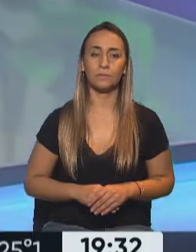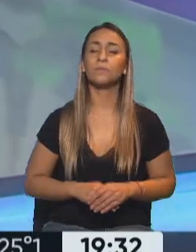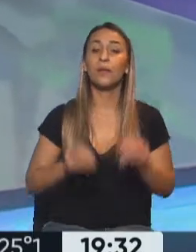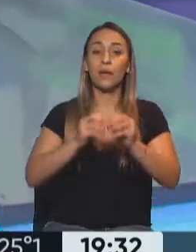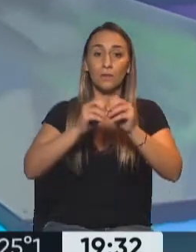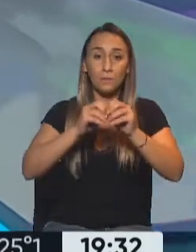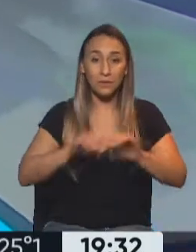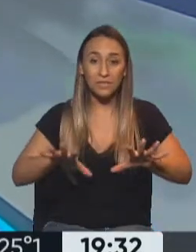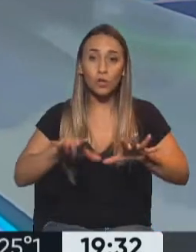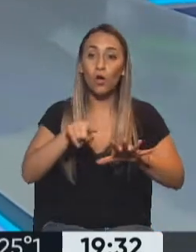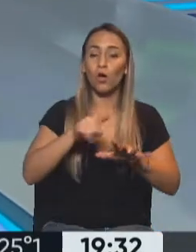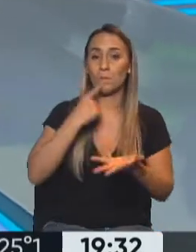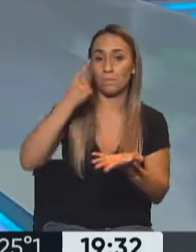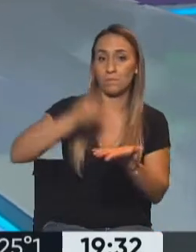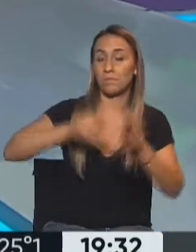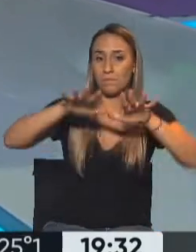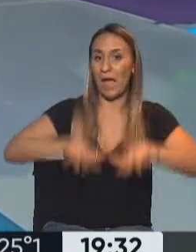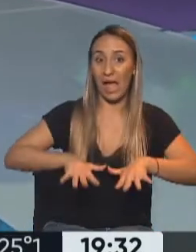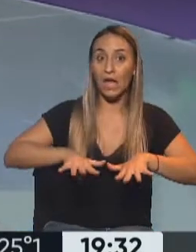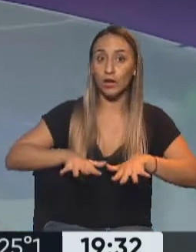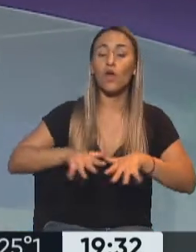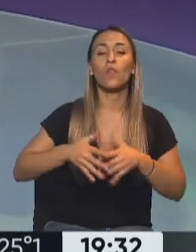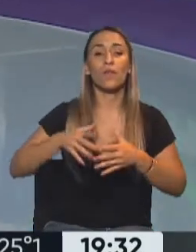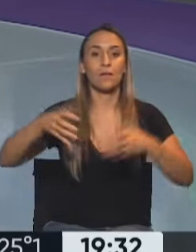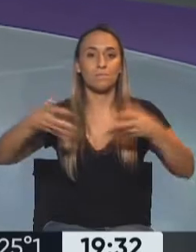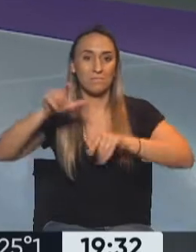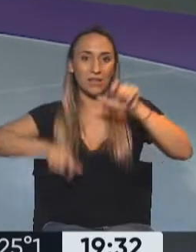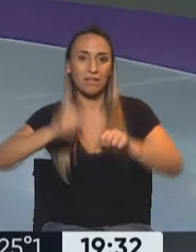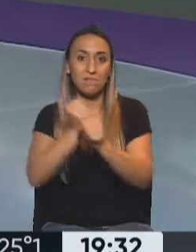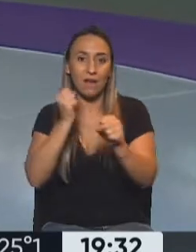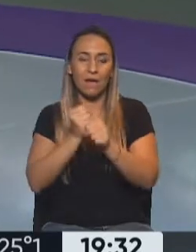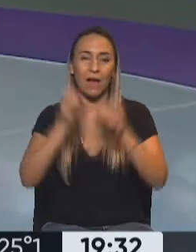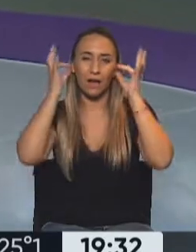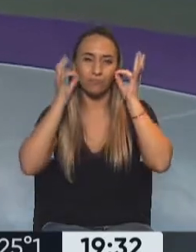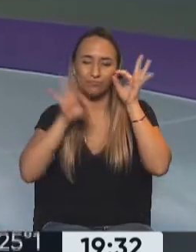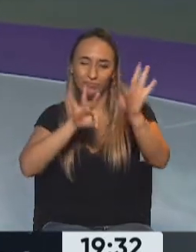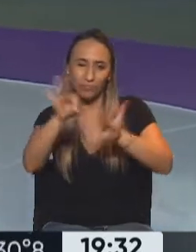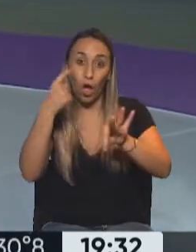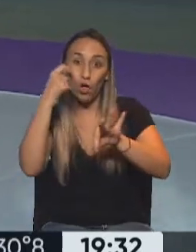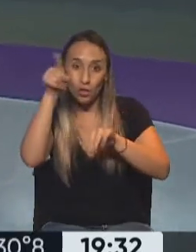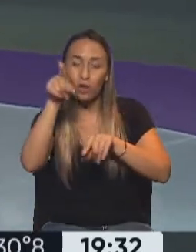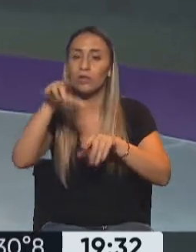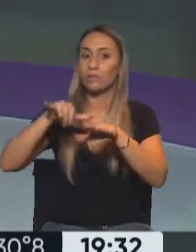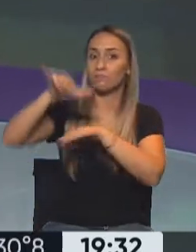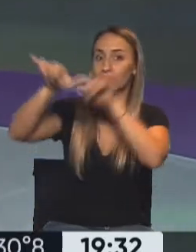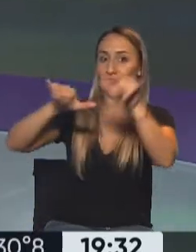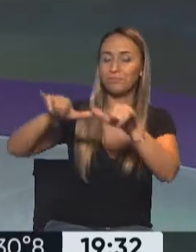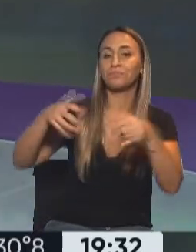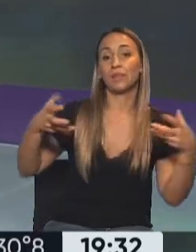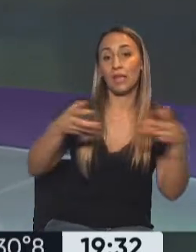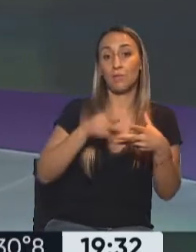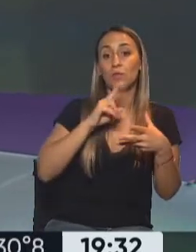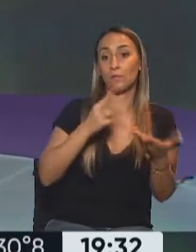Comenzó la medida gremial de los controladores aéreos. Más de 100 vuelos de aerolínea fueron reprogramados. Vamos con un equipo de la televisión